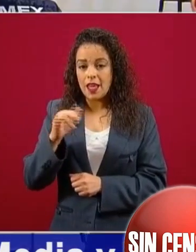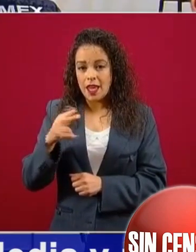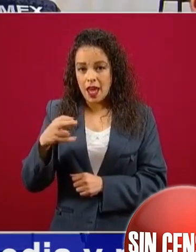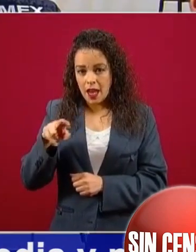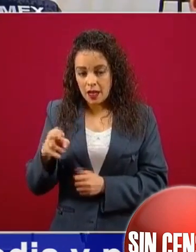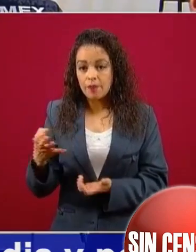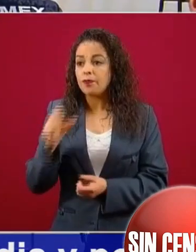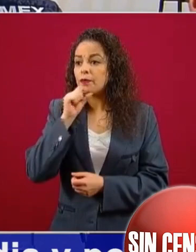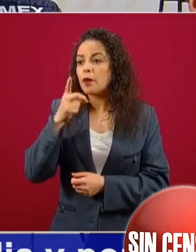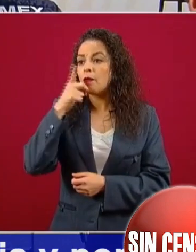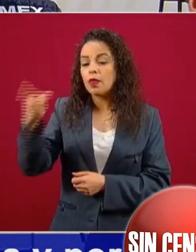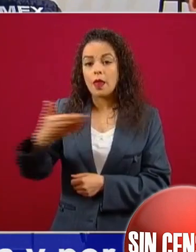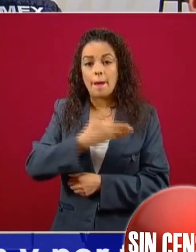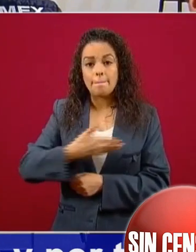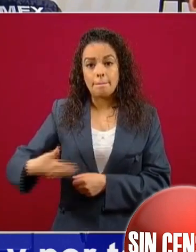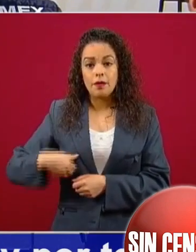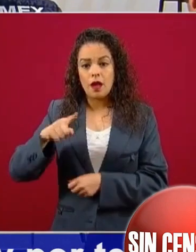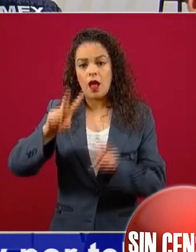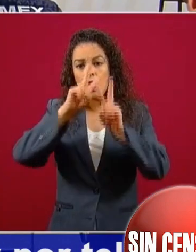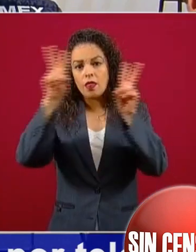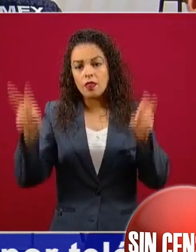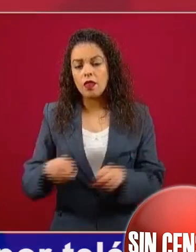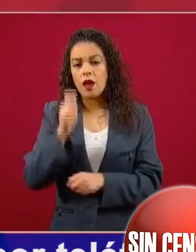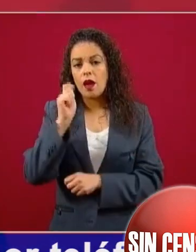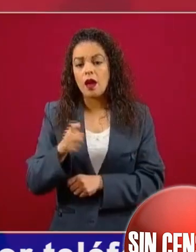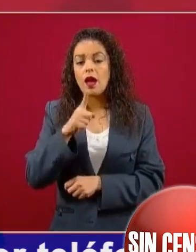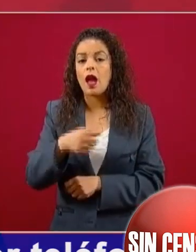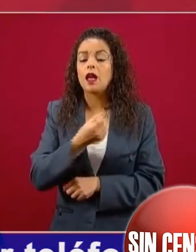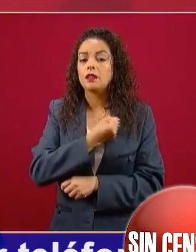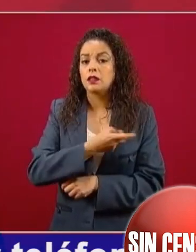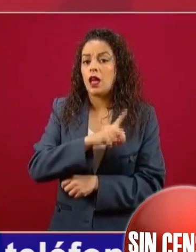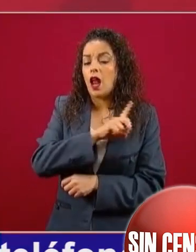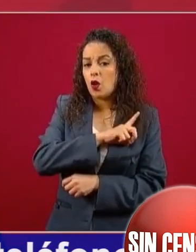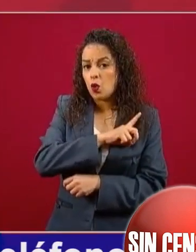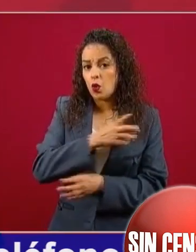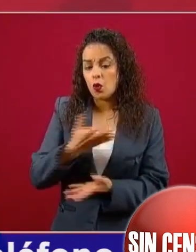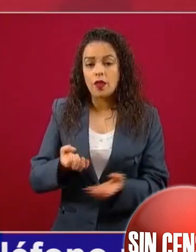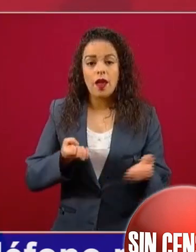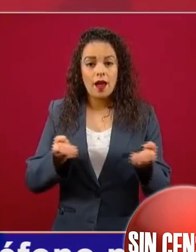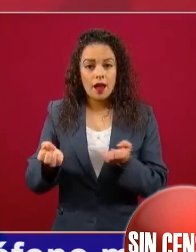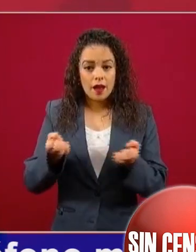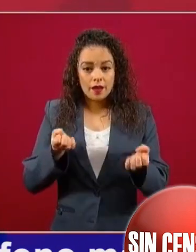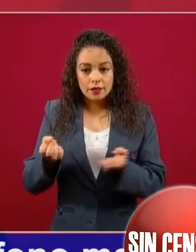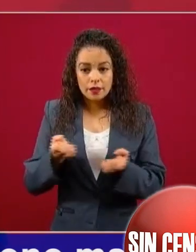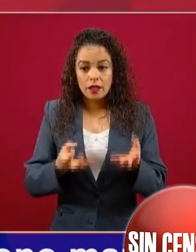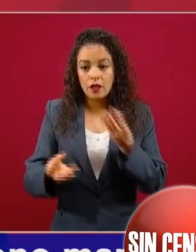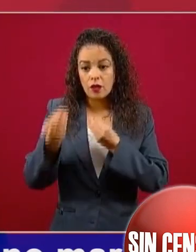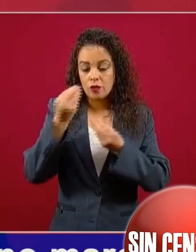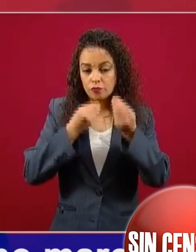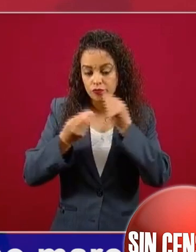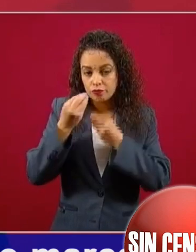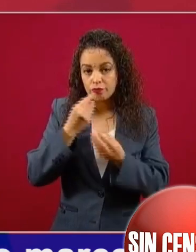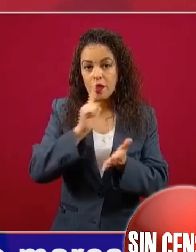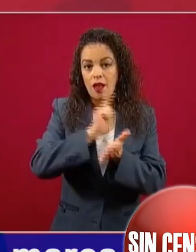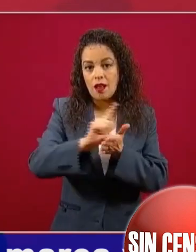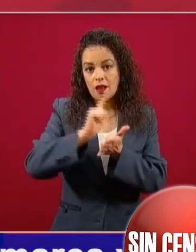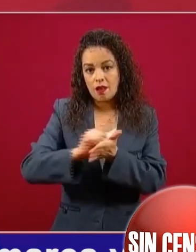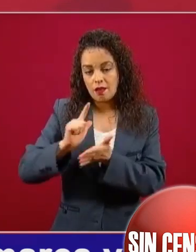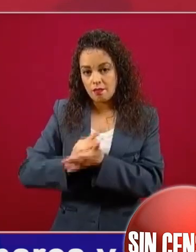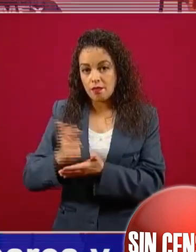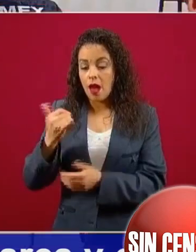salud, como puede ser la nutrición, como puede ser el ejercicio, como puede ser precisamente la higiene